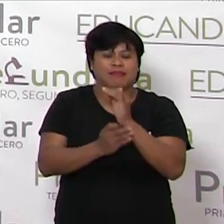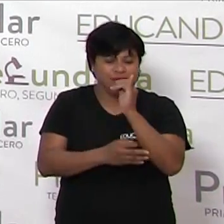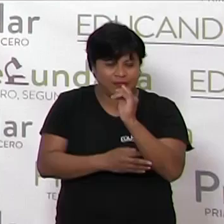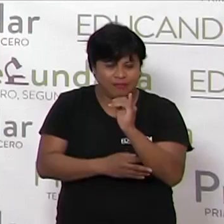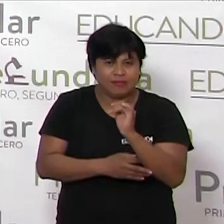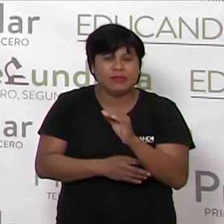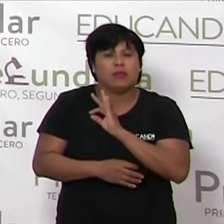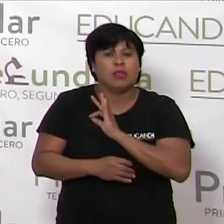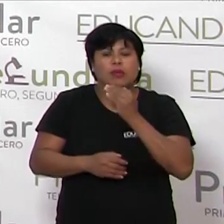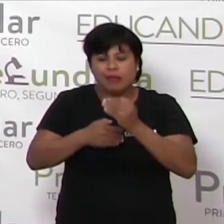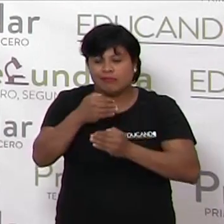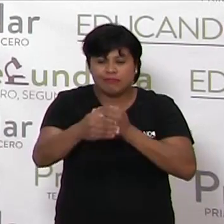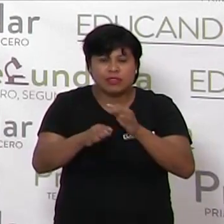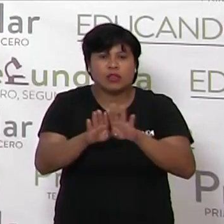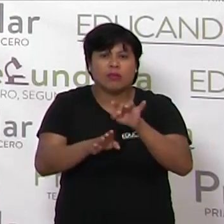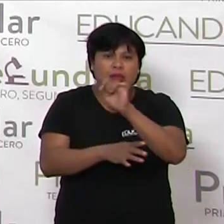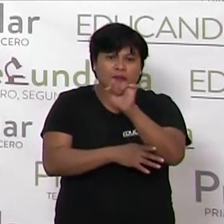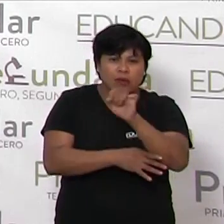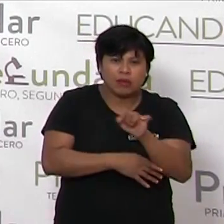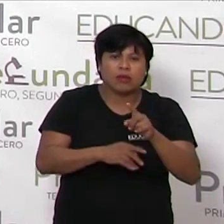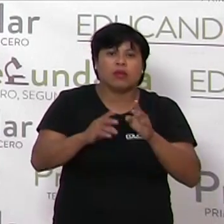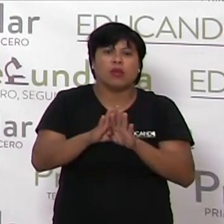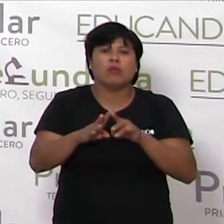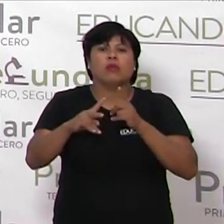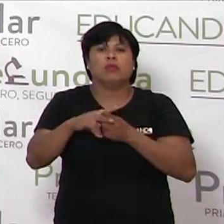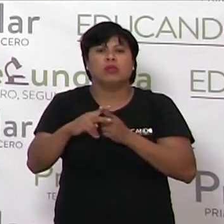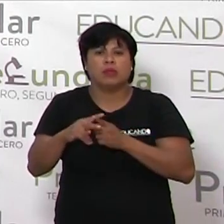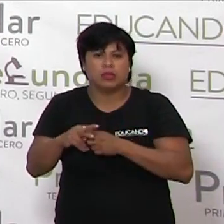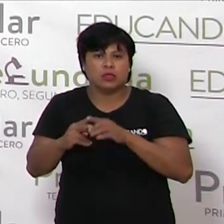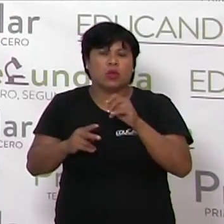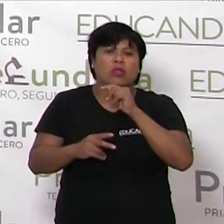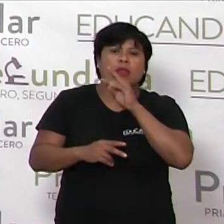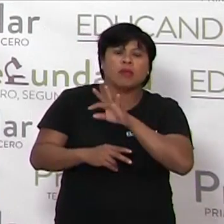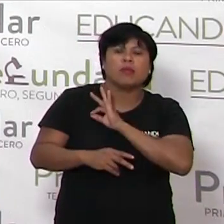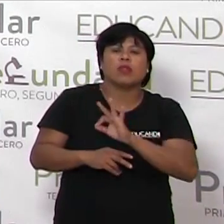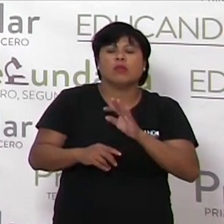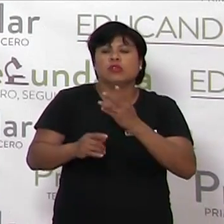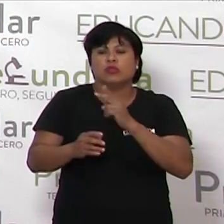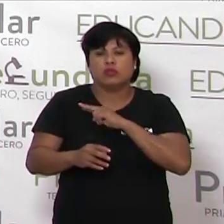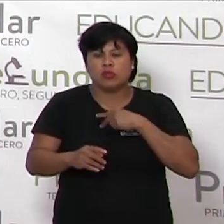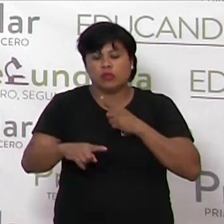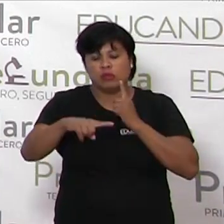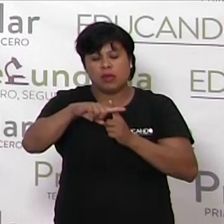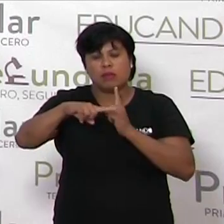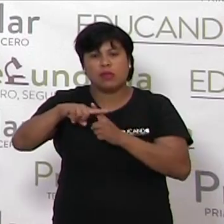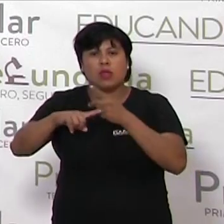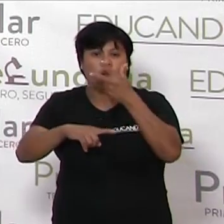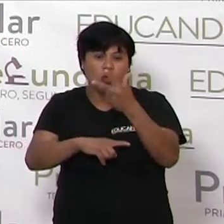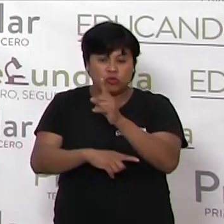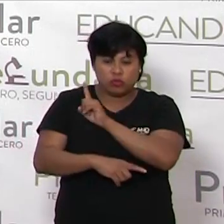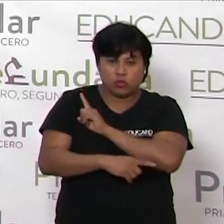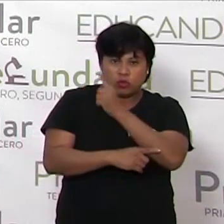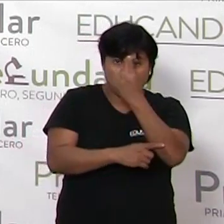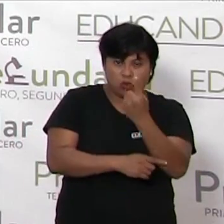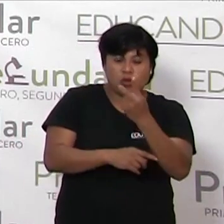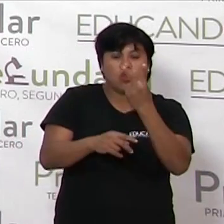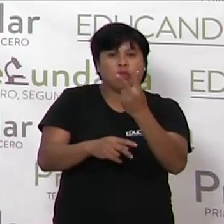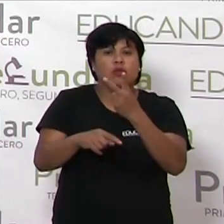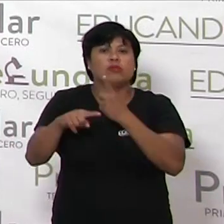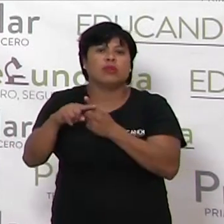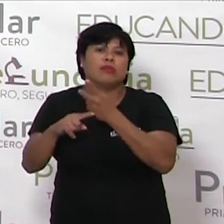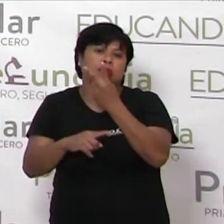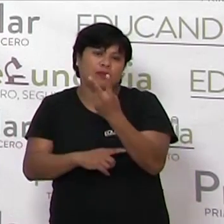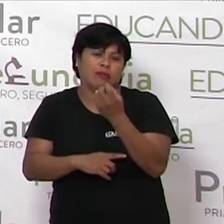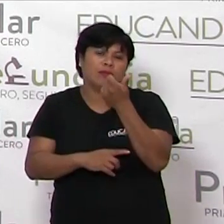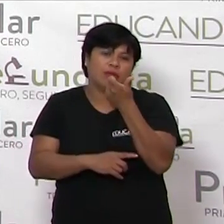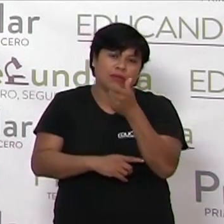por supuesto, desarrollando un algoritmo, el de multiplicación, o también podemos sumarlo. Si una torta cuesta 8 pesos, 2